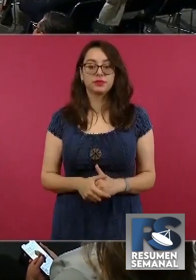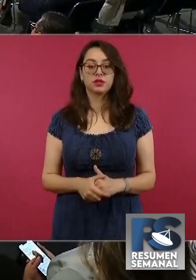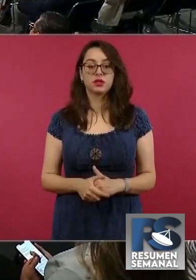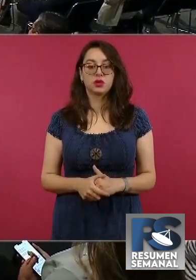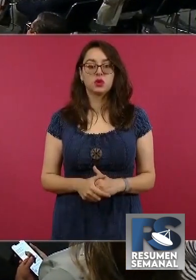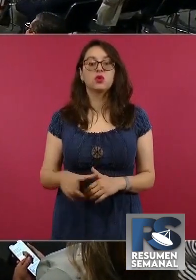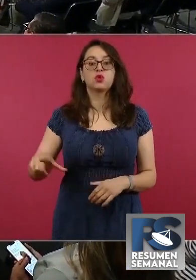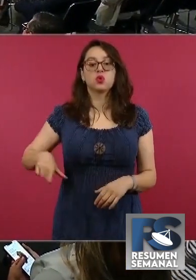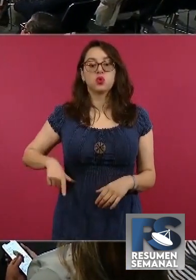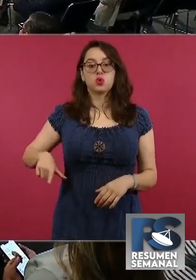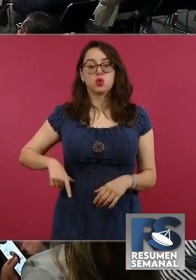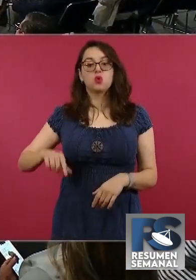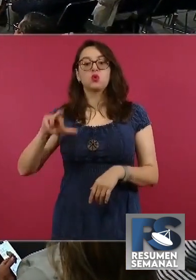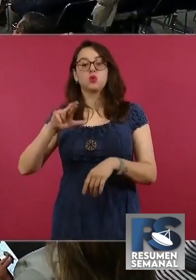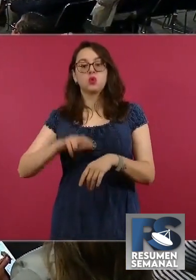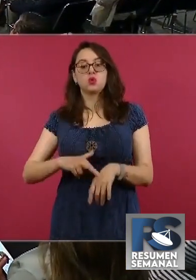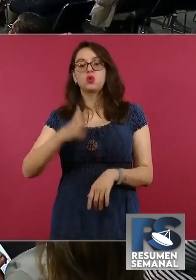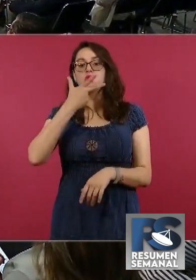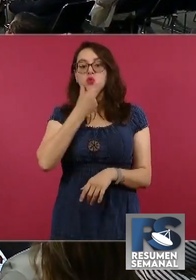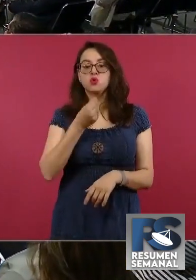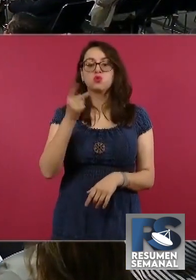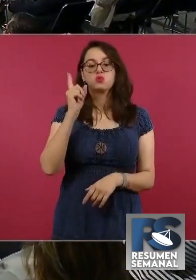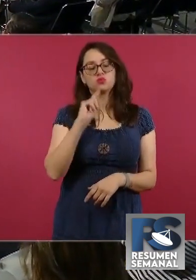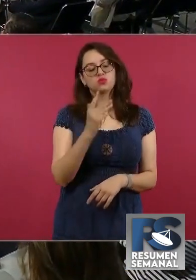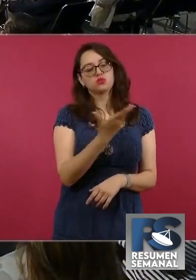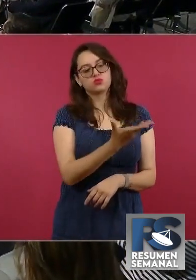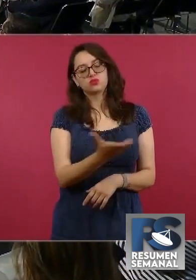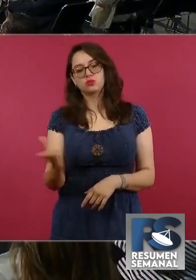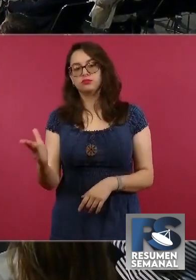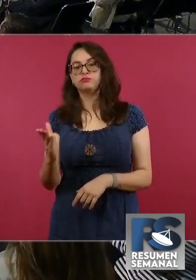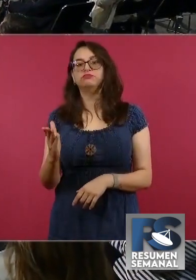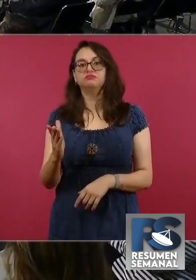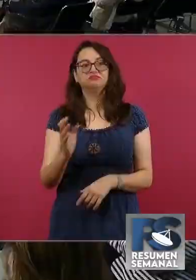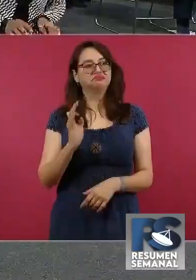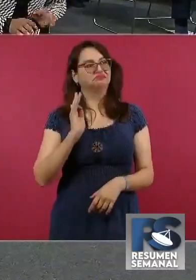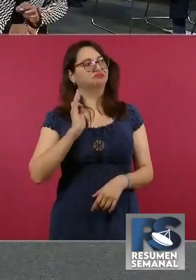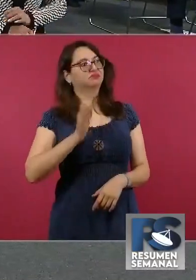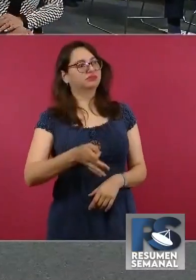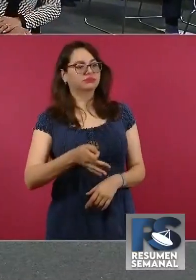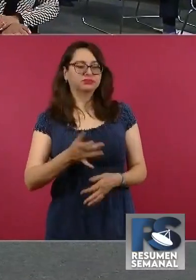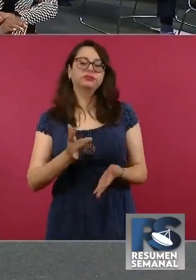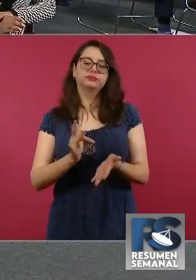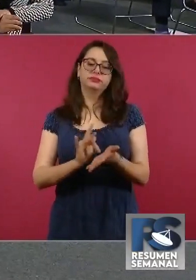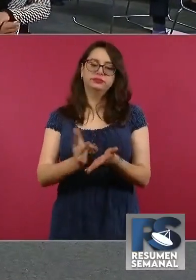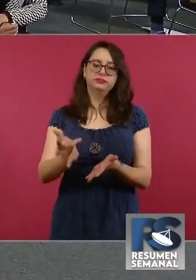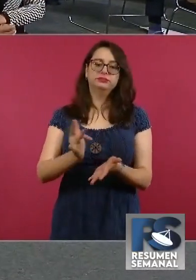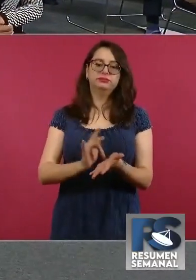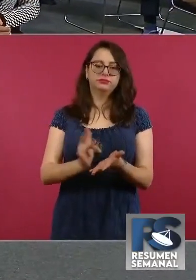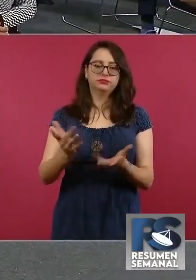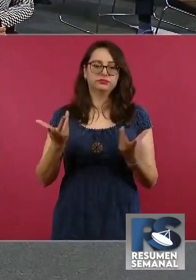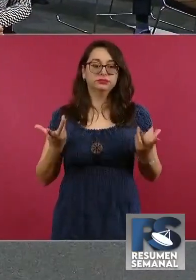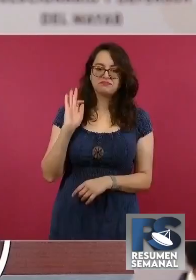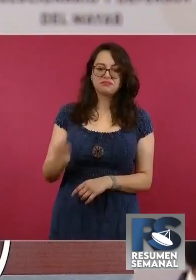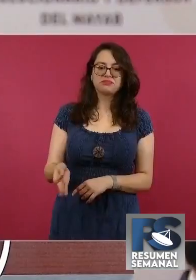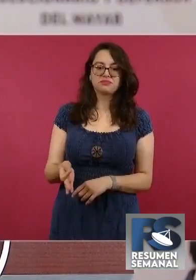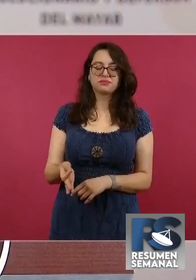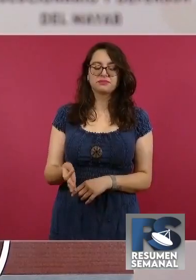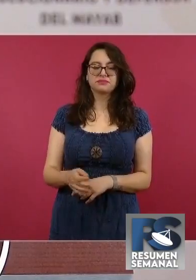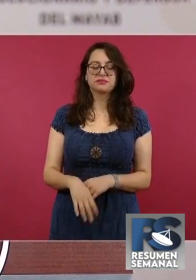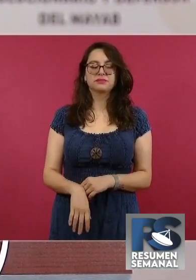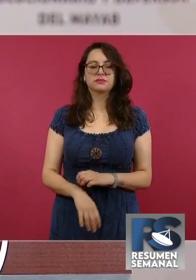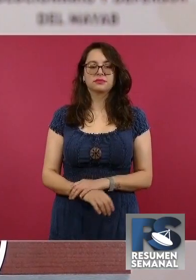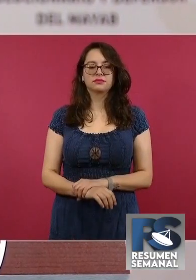las gobernadoras a los gobernadores es la suma de voluntades